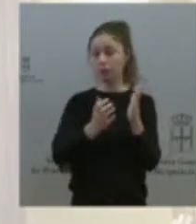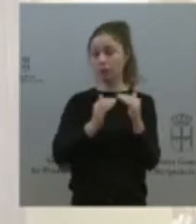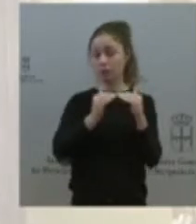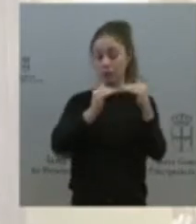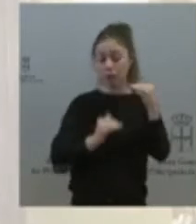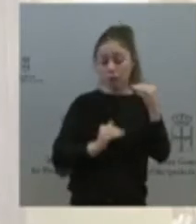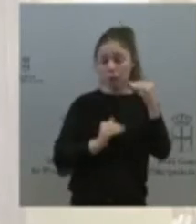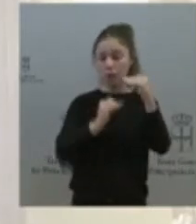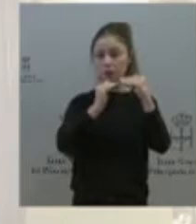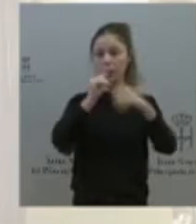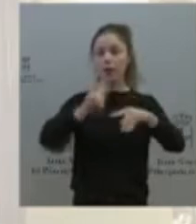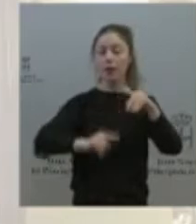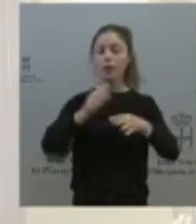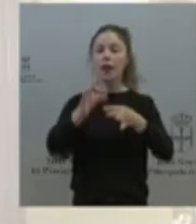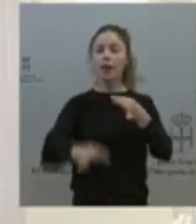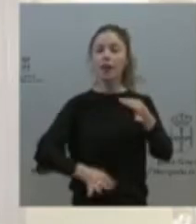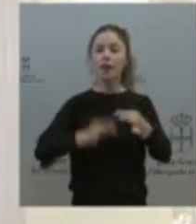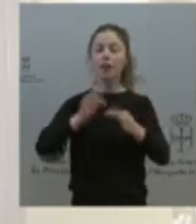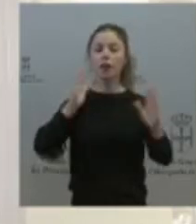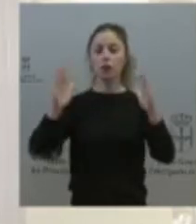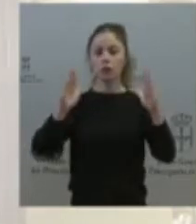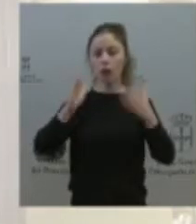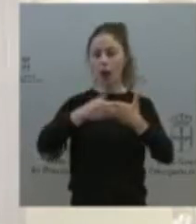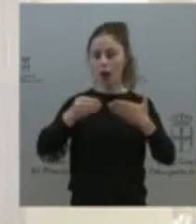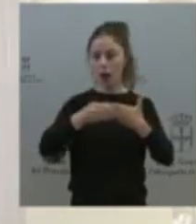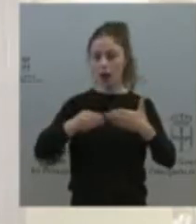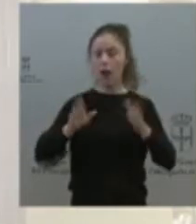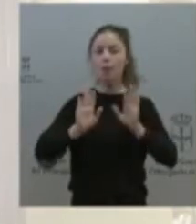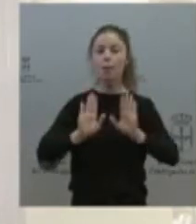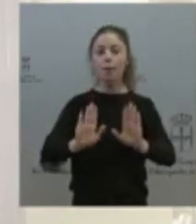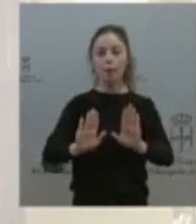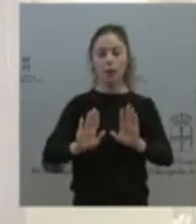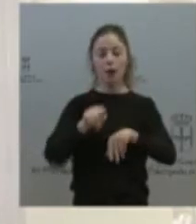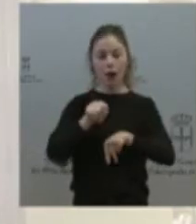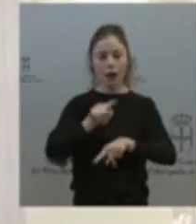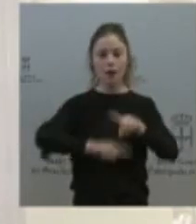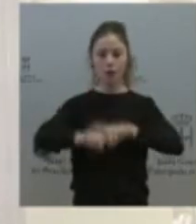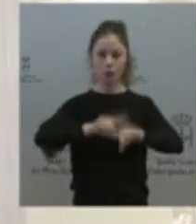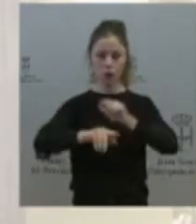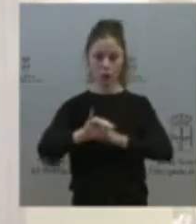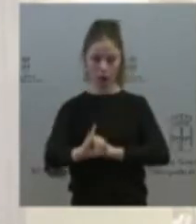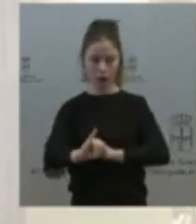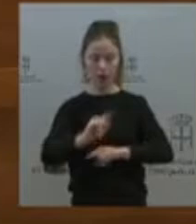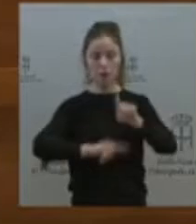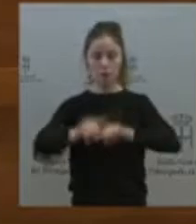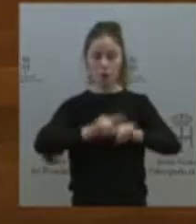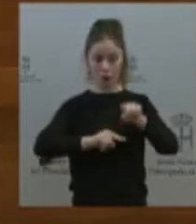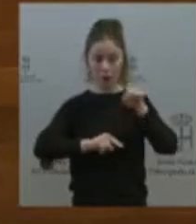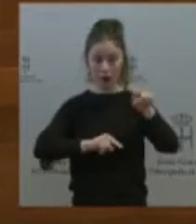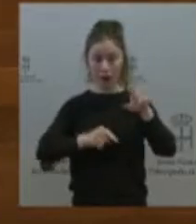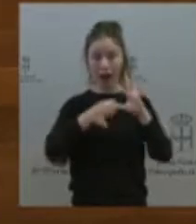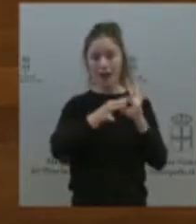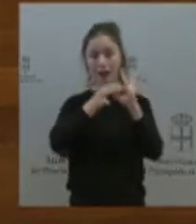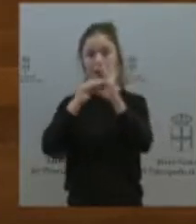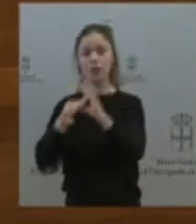temporal que usemos, pero evidentemente ahí tenemos un problema. Ese problema está relacionado también, lo decía Nuria Varela, está